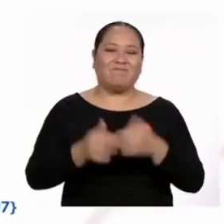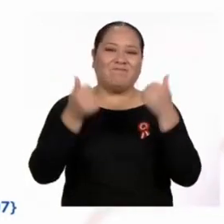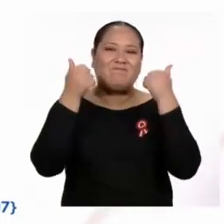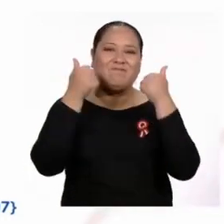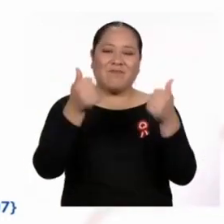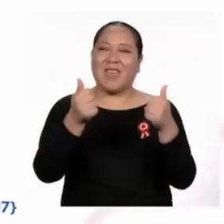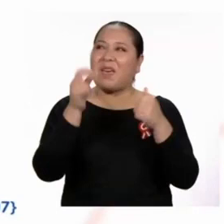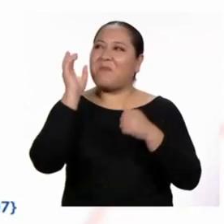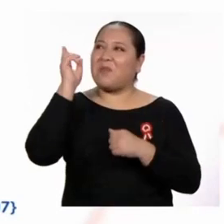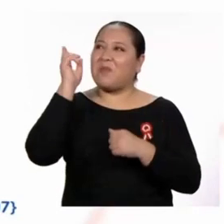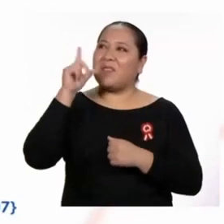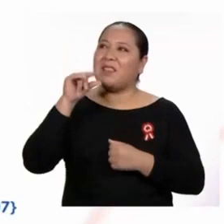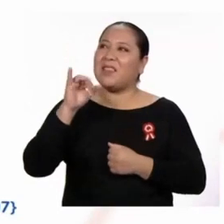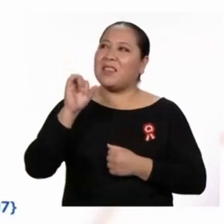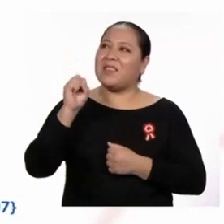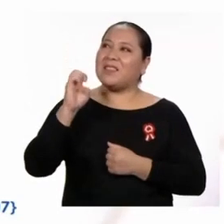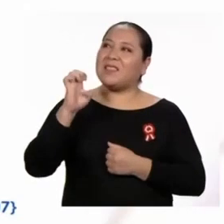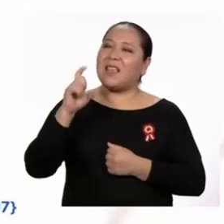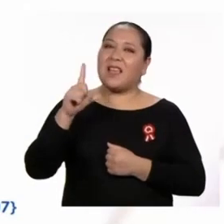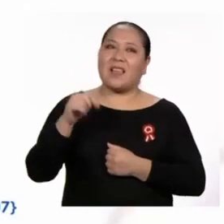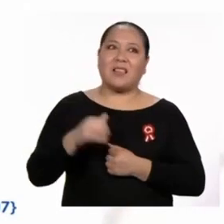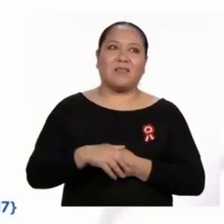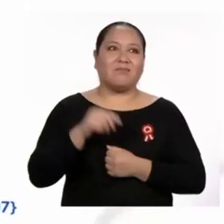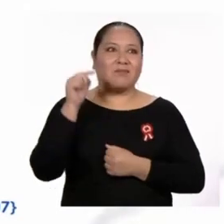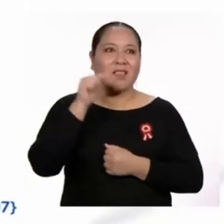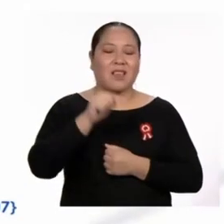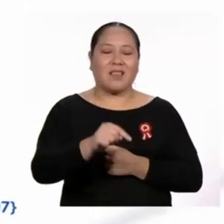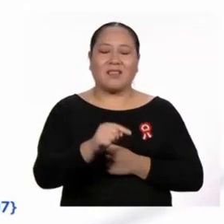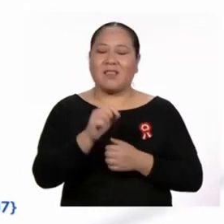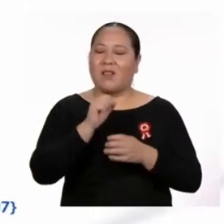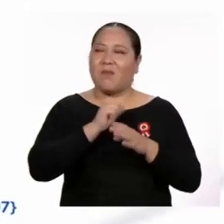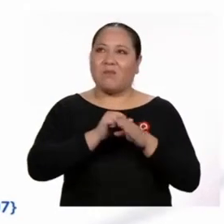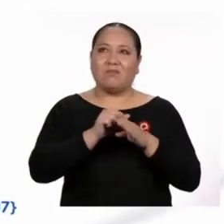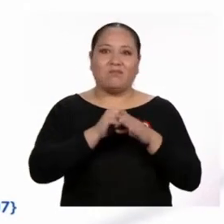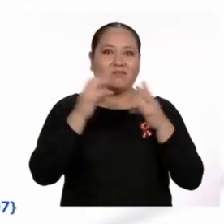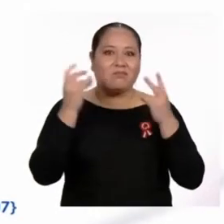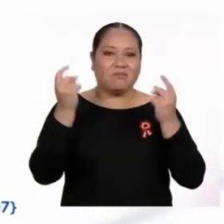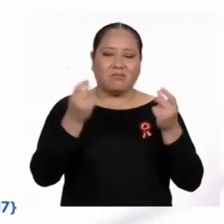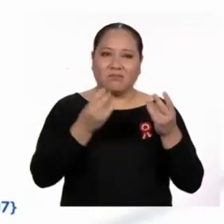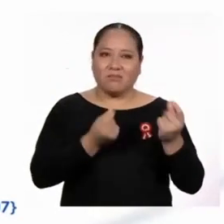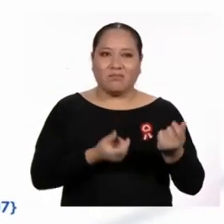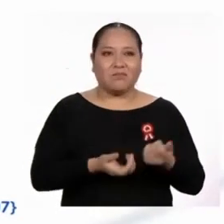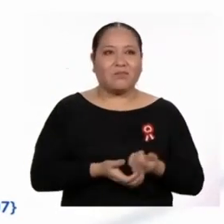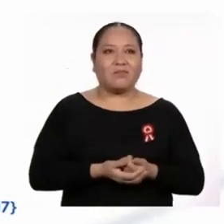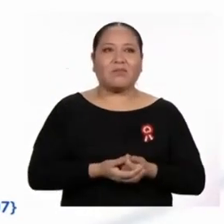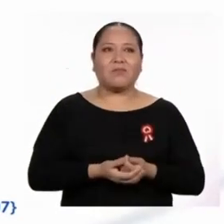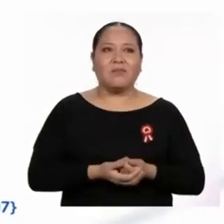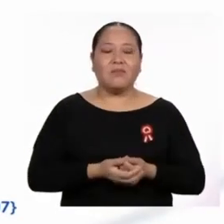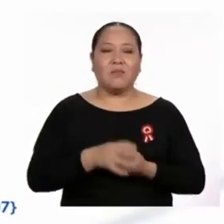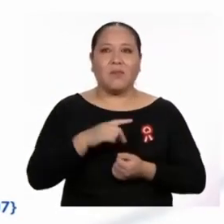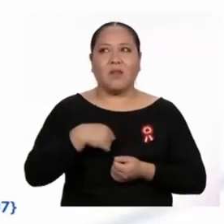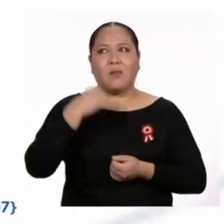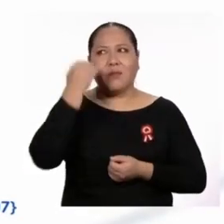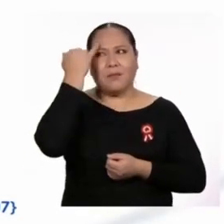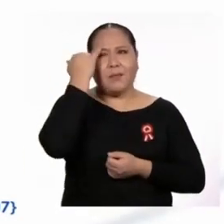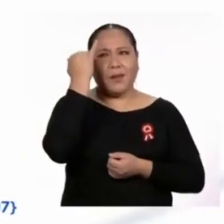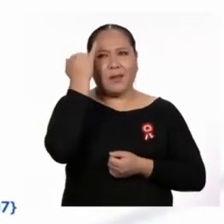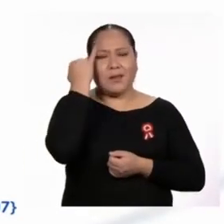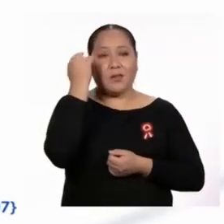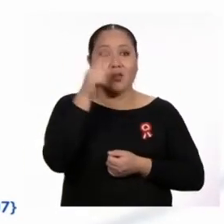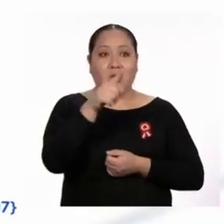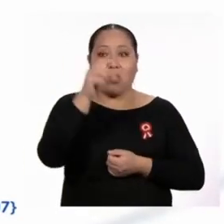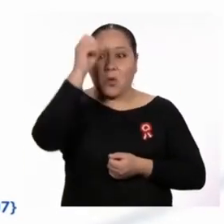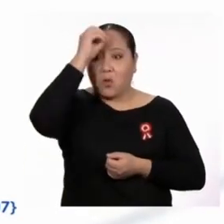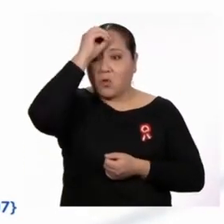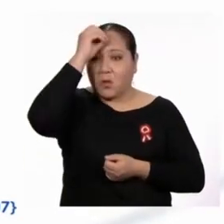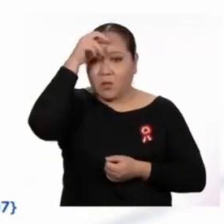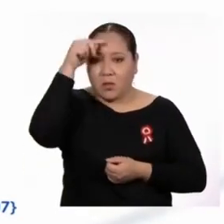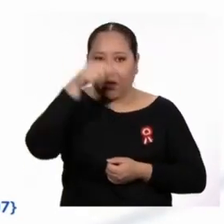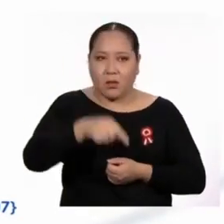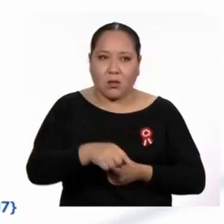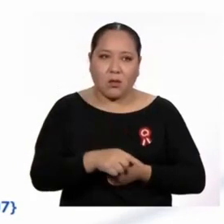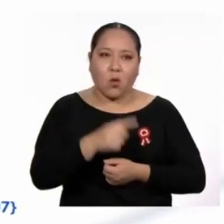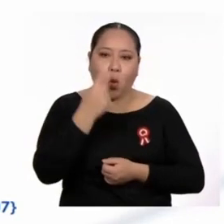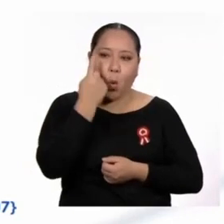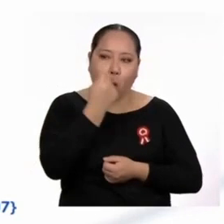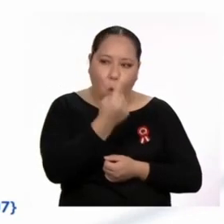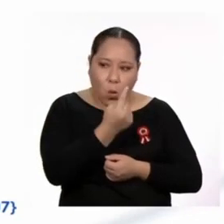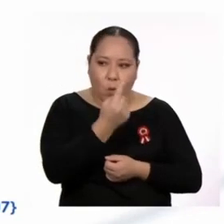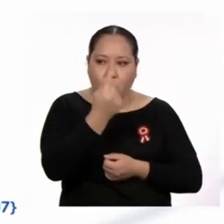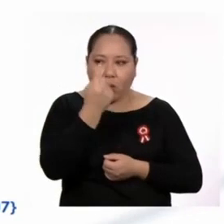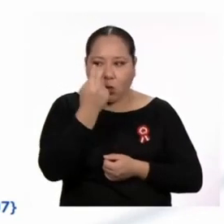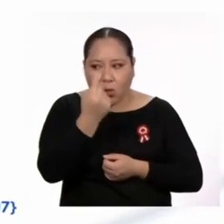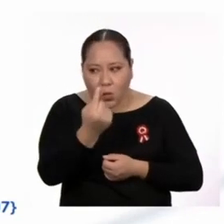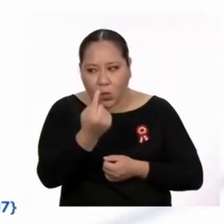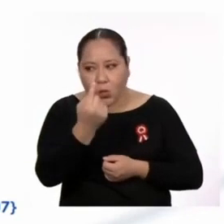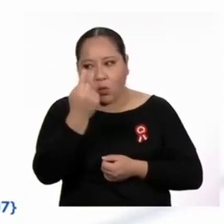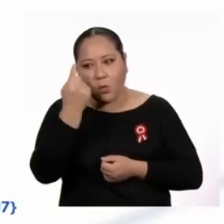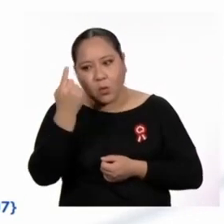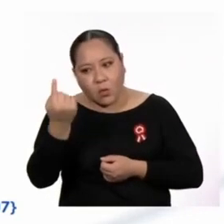¡Genial, profesora Gisela! Ha sido súper práctico. Ya me imagino a mí, sin saber esto, trabajando uno